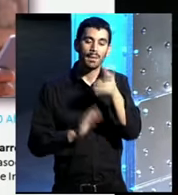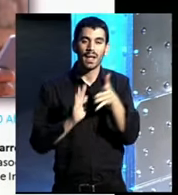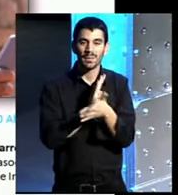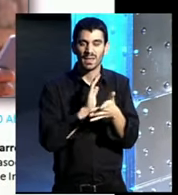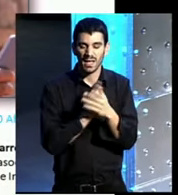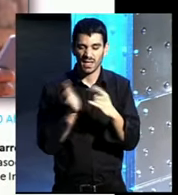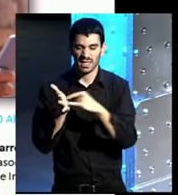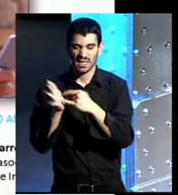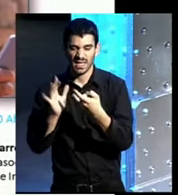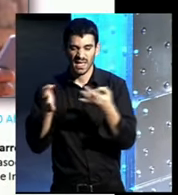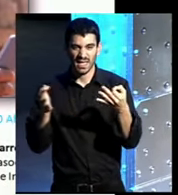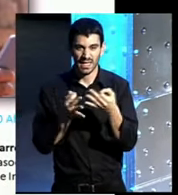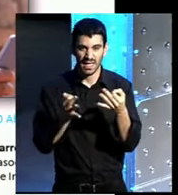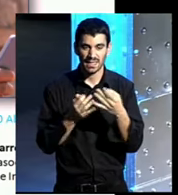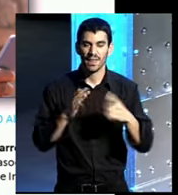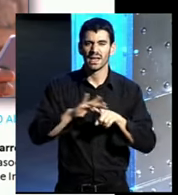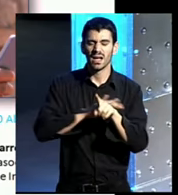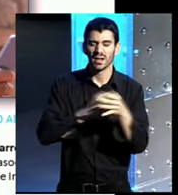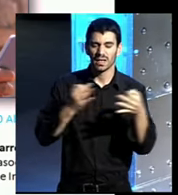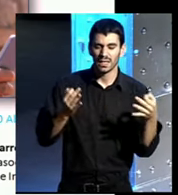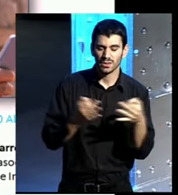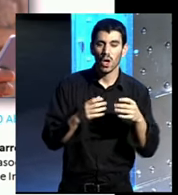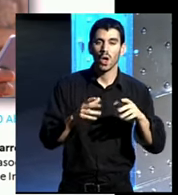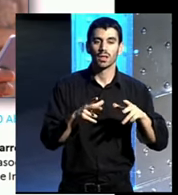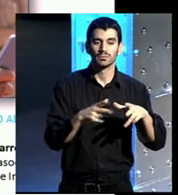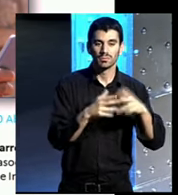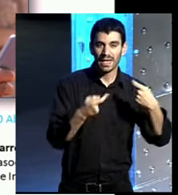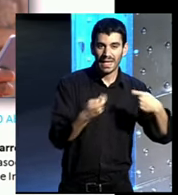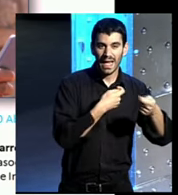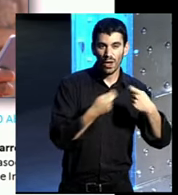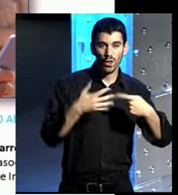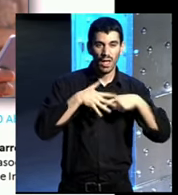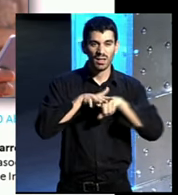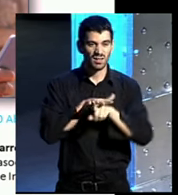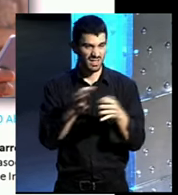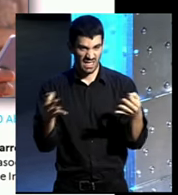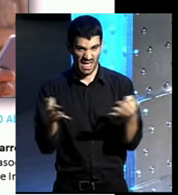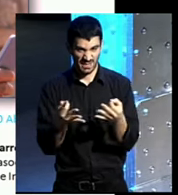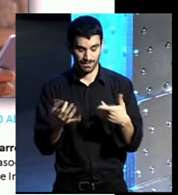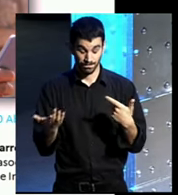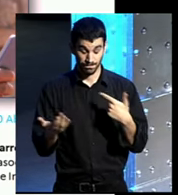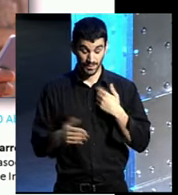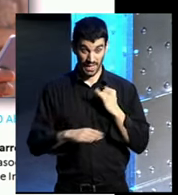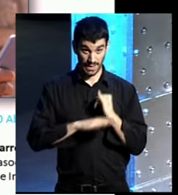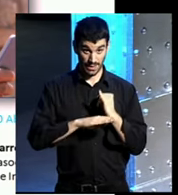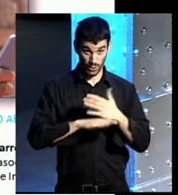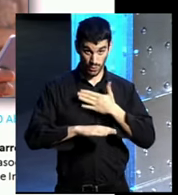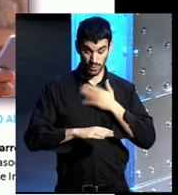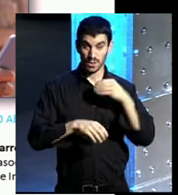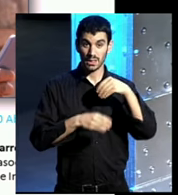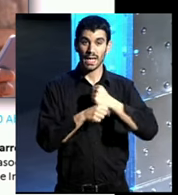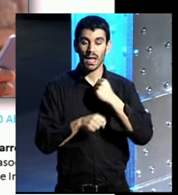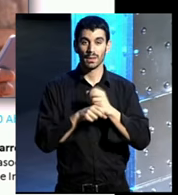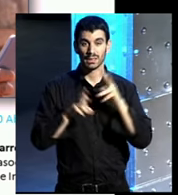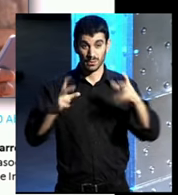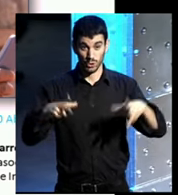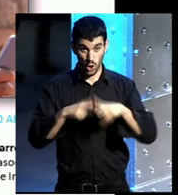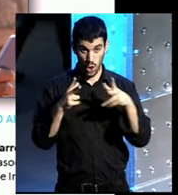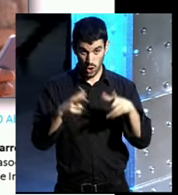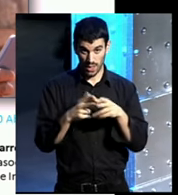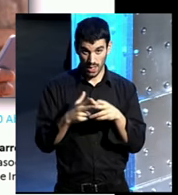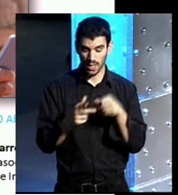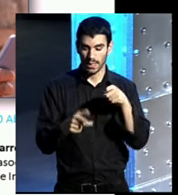inclusivos? En el Instituto de Innovación Social estamos trabajando 3 temas principalmente, que son todo lo que